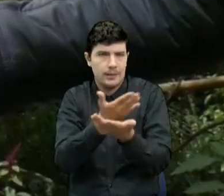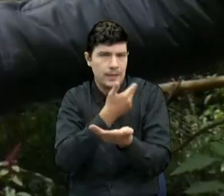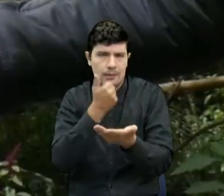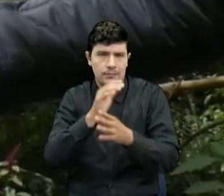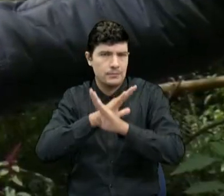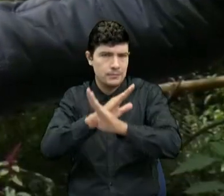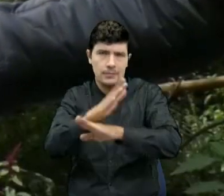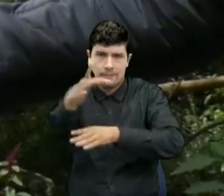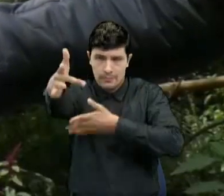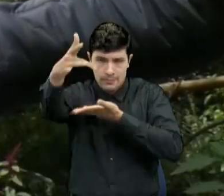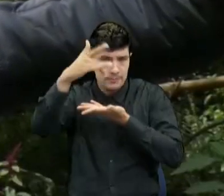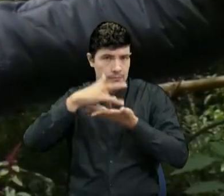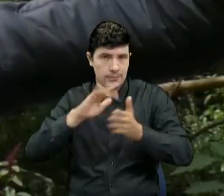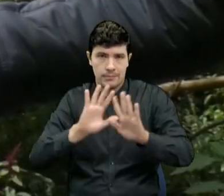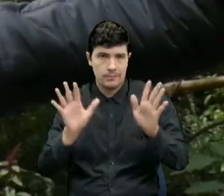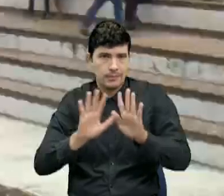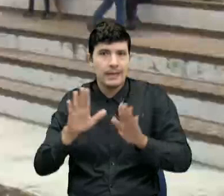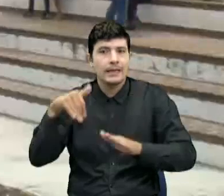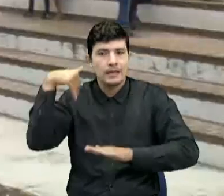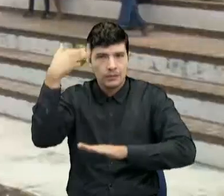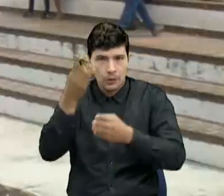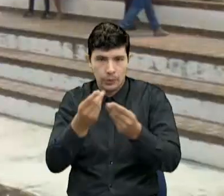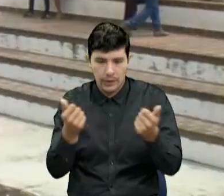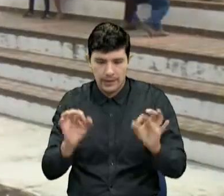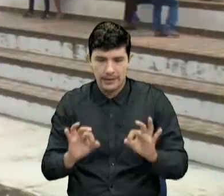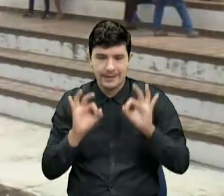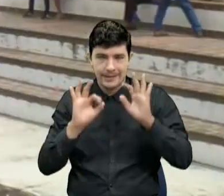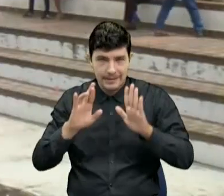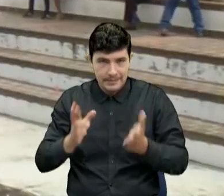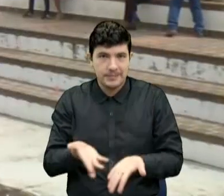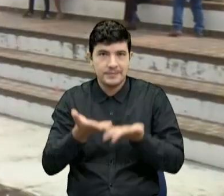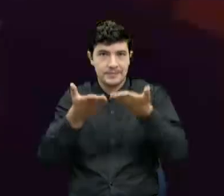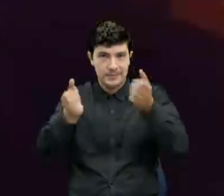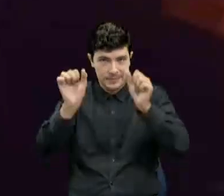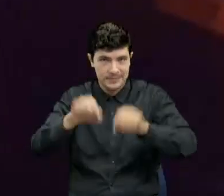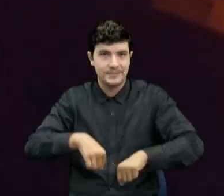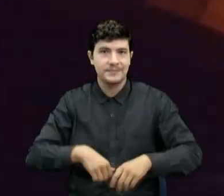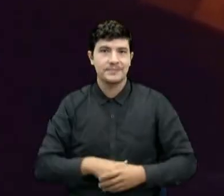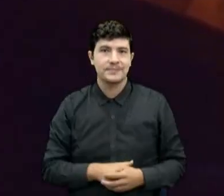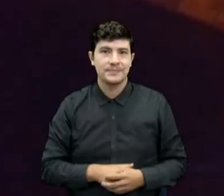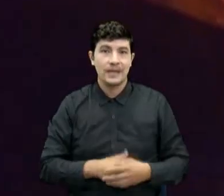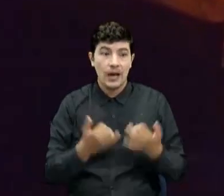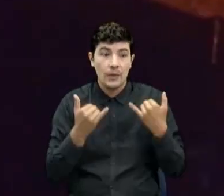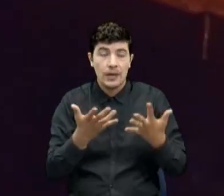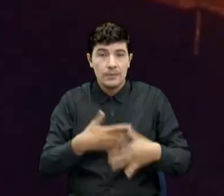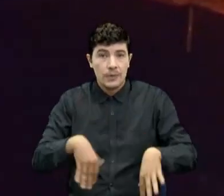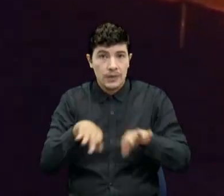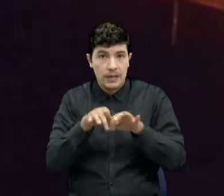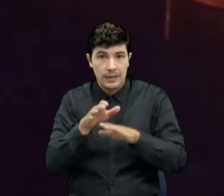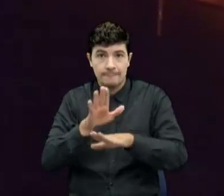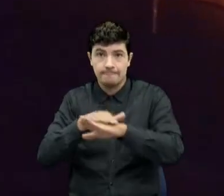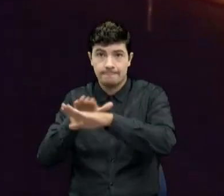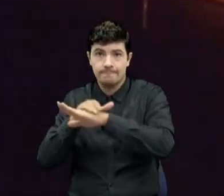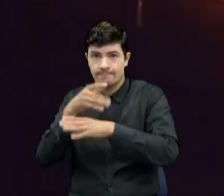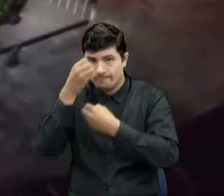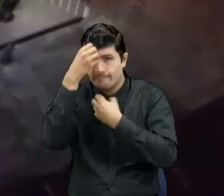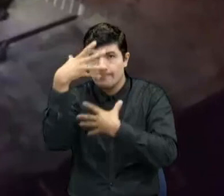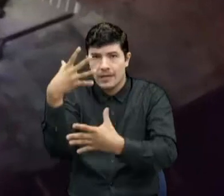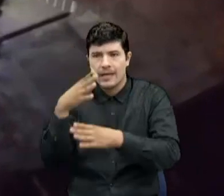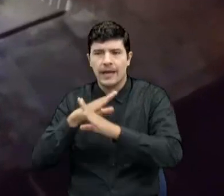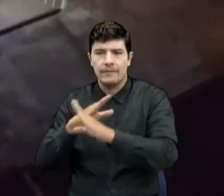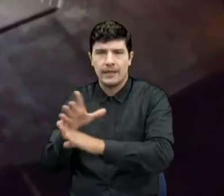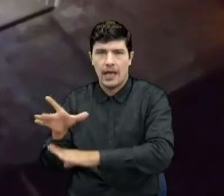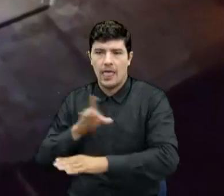no preferiblemente no nos visite en nuestro municipio es muy importante tener en cuenta estas recomendaciones para evitar la propagación de la enfermedad